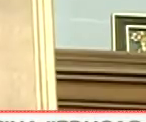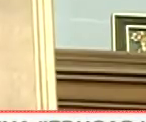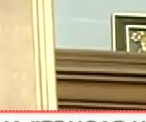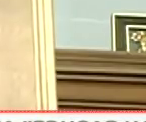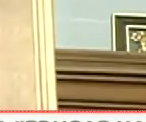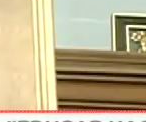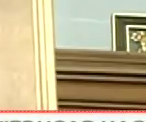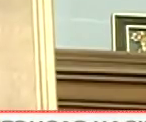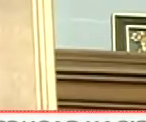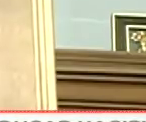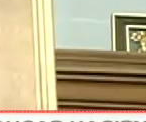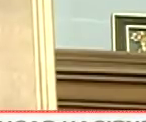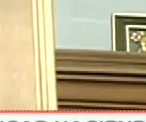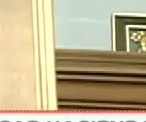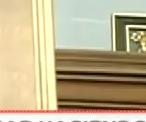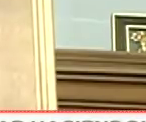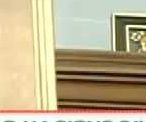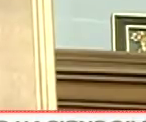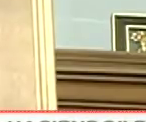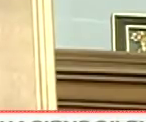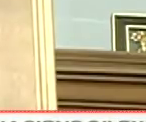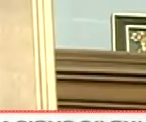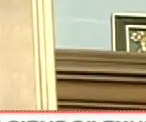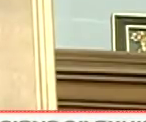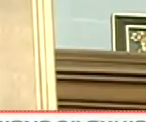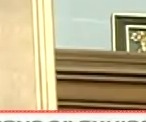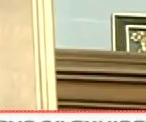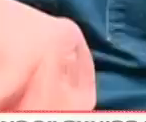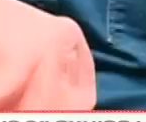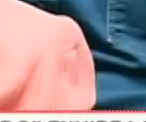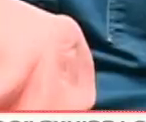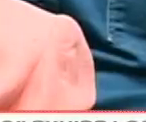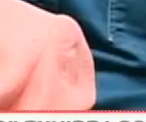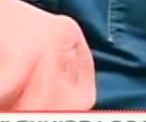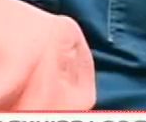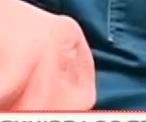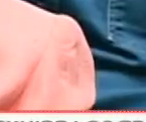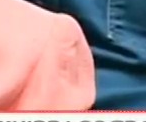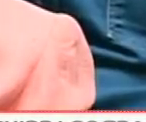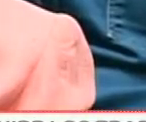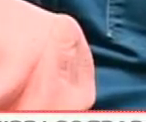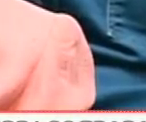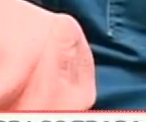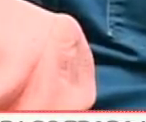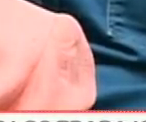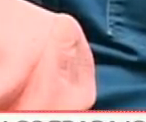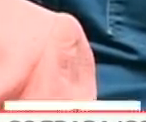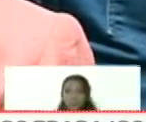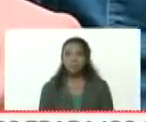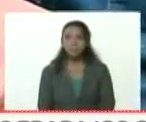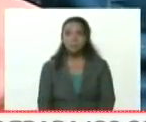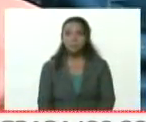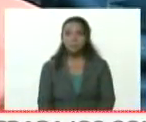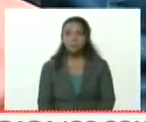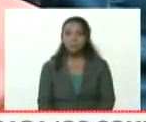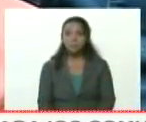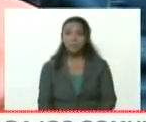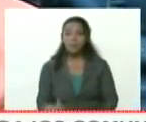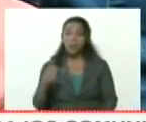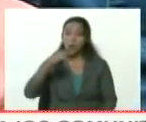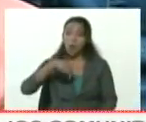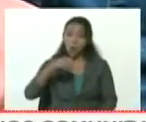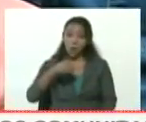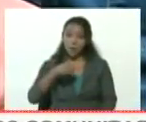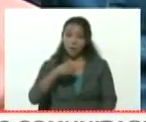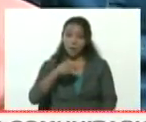poder que no está en un sitio concentrado, sino que está distribuido entre todos quienes conforman una república. Y es lo que hoy nosotros podemos